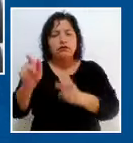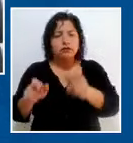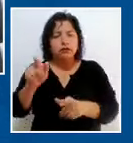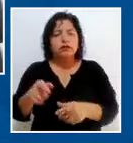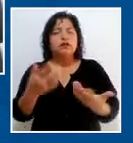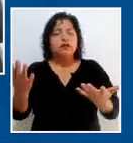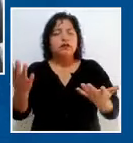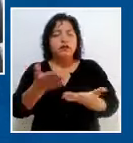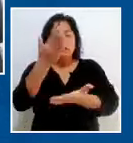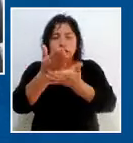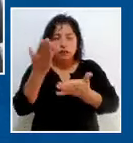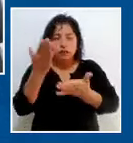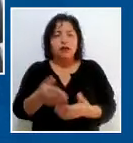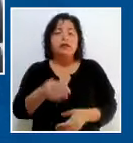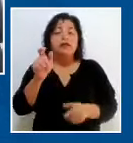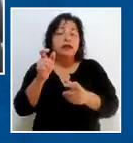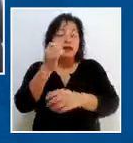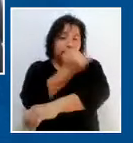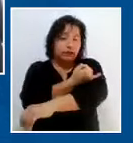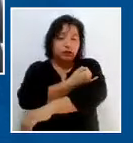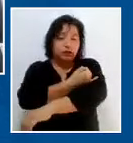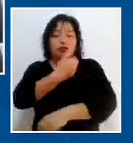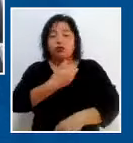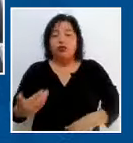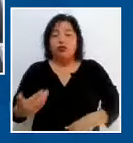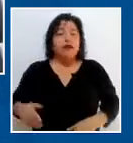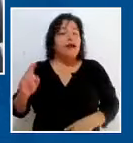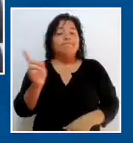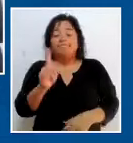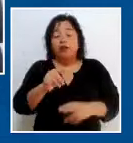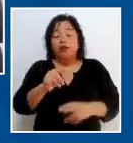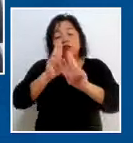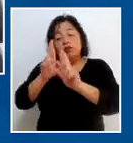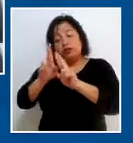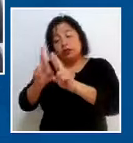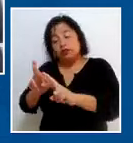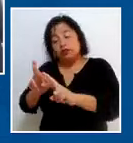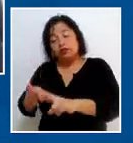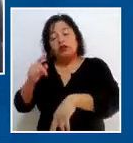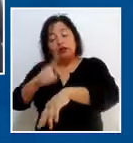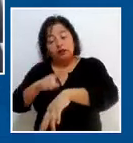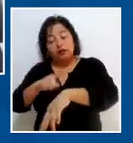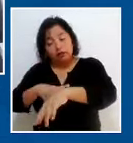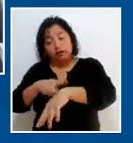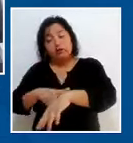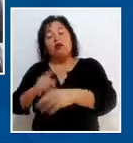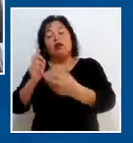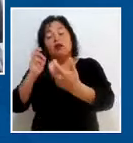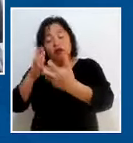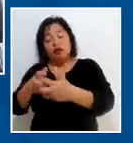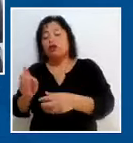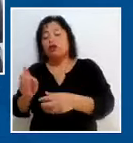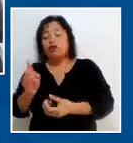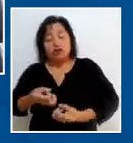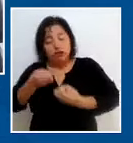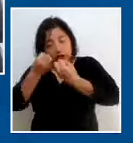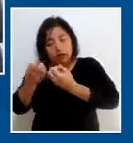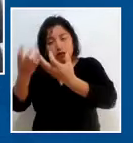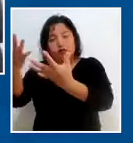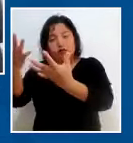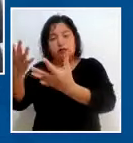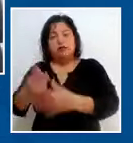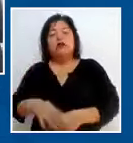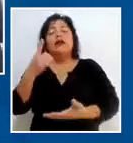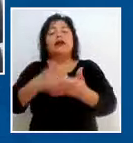Situaciones en las que las entidades públicas no están respondiendo a tiempo o no están entregando la información que